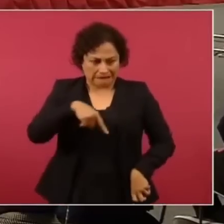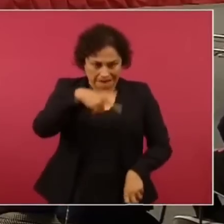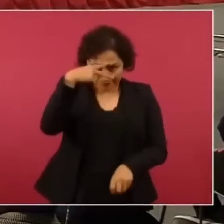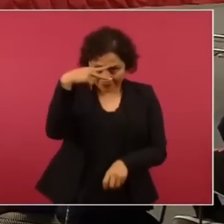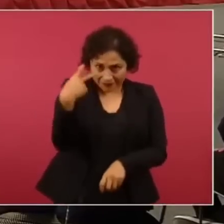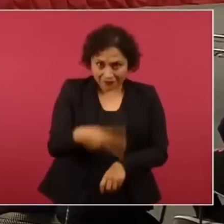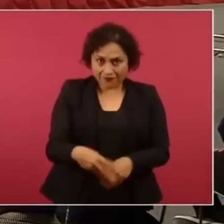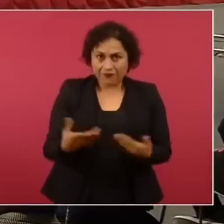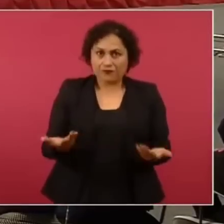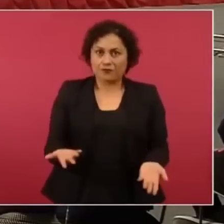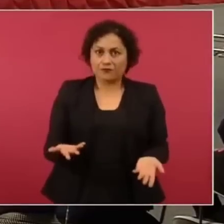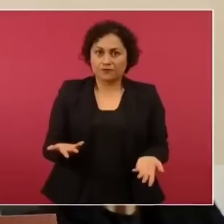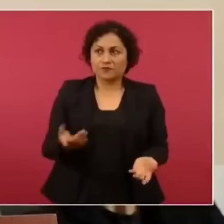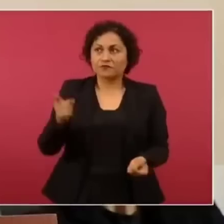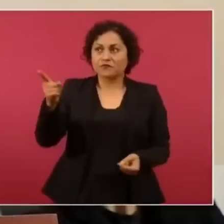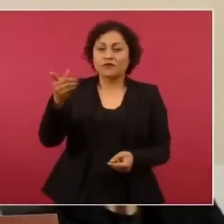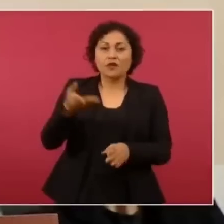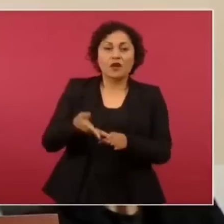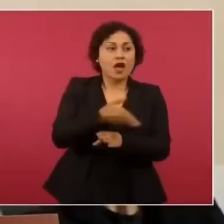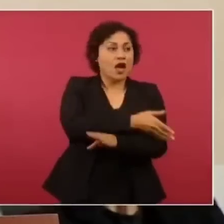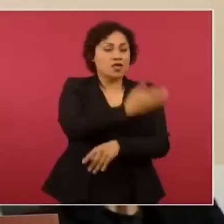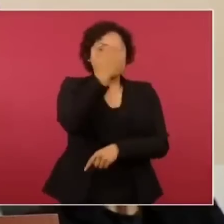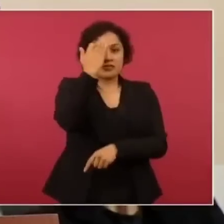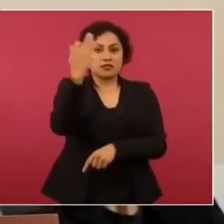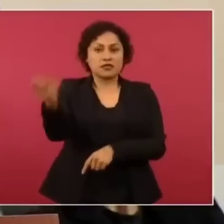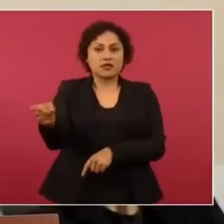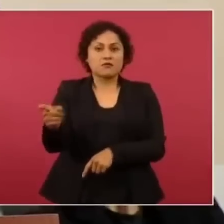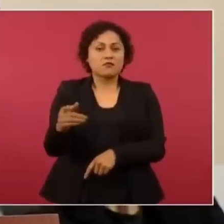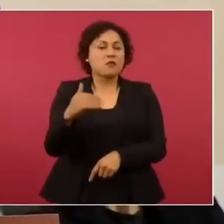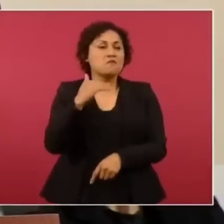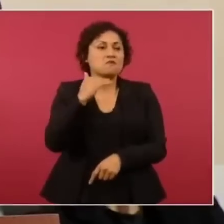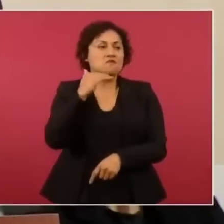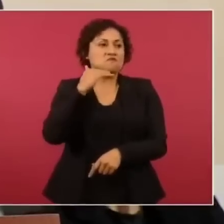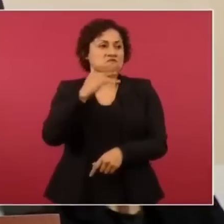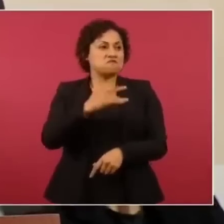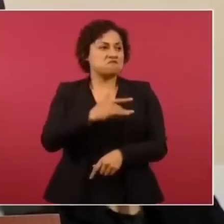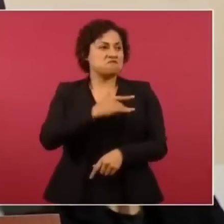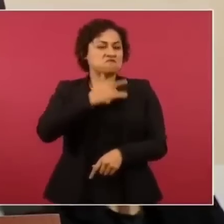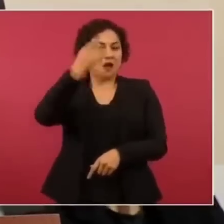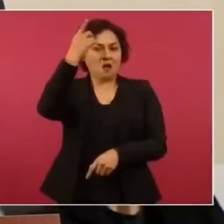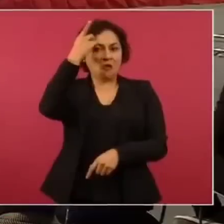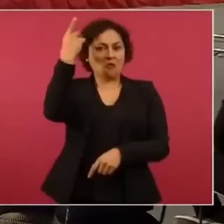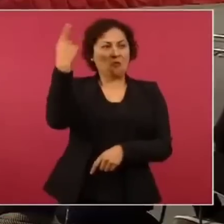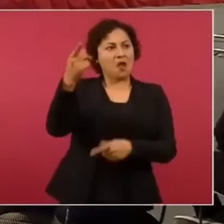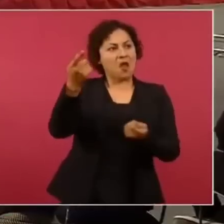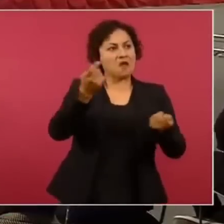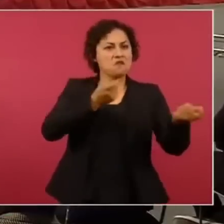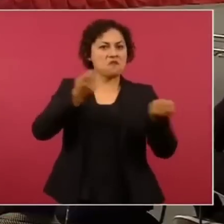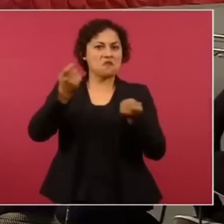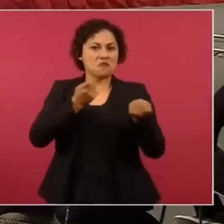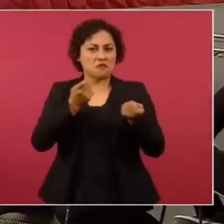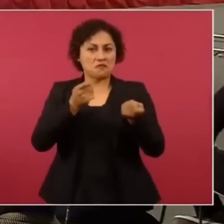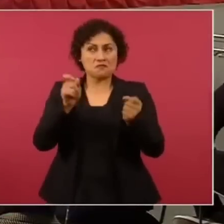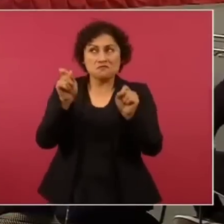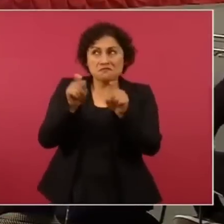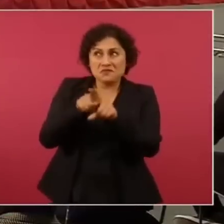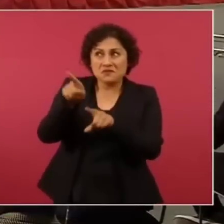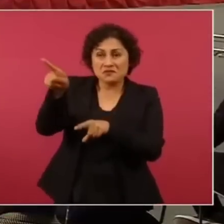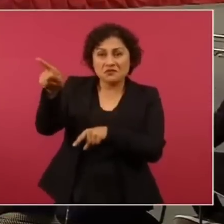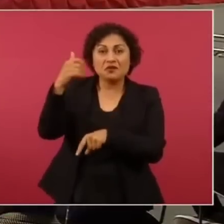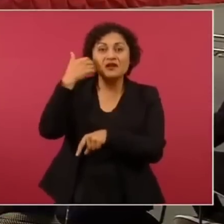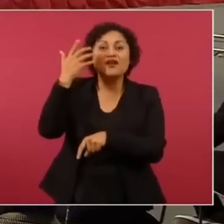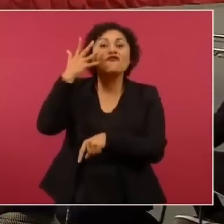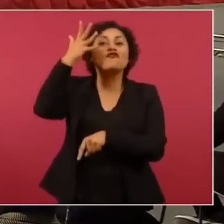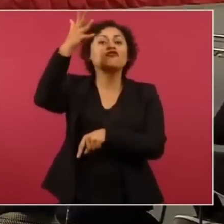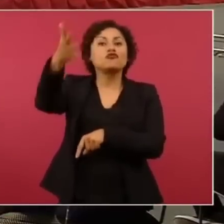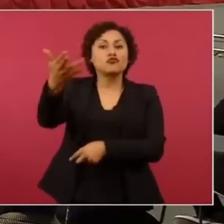y que se sentían los dueños del país y que quieren regresar, y son los que traen la